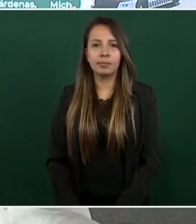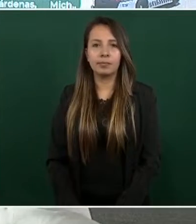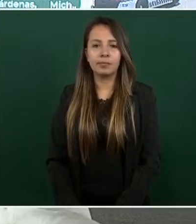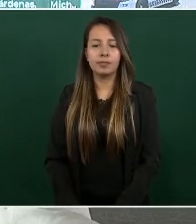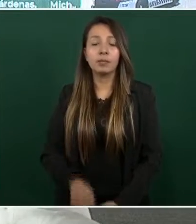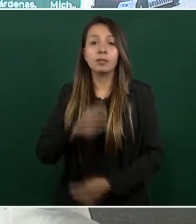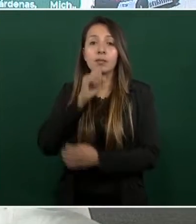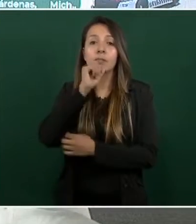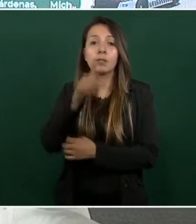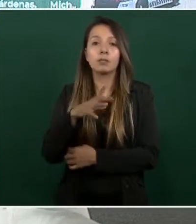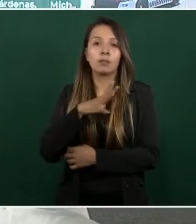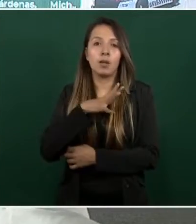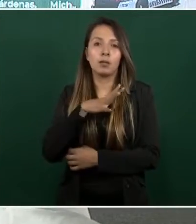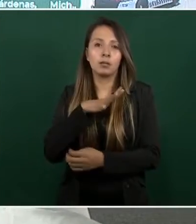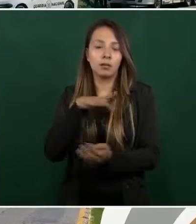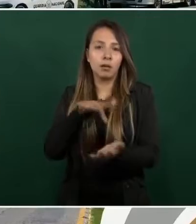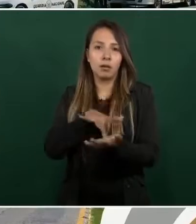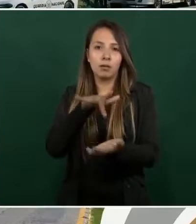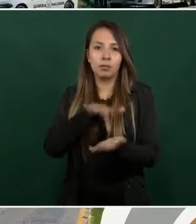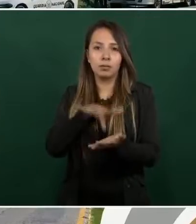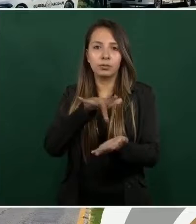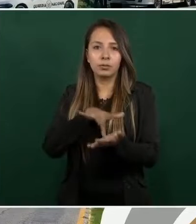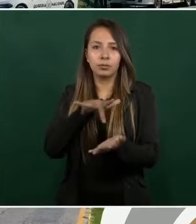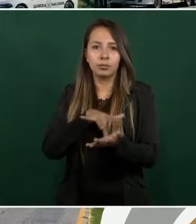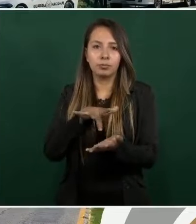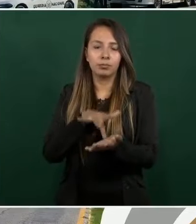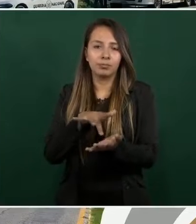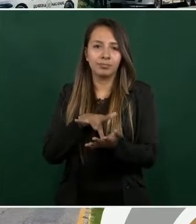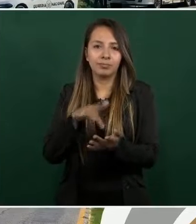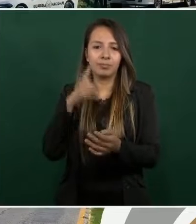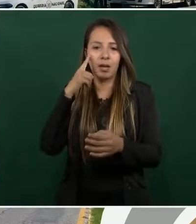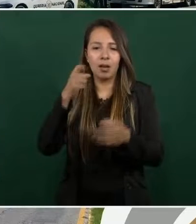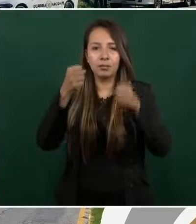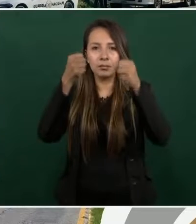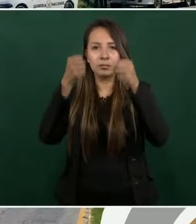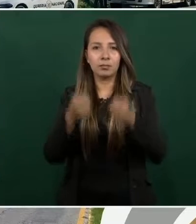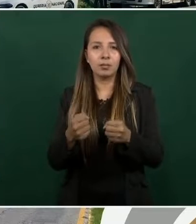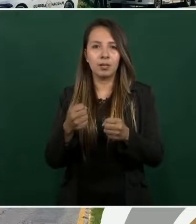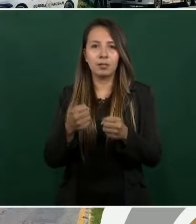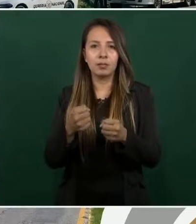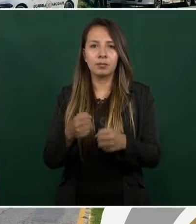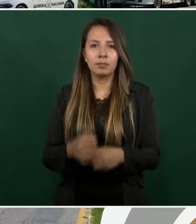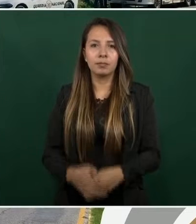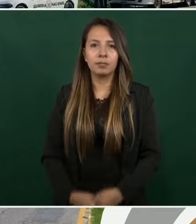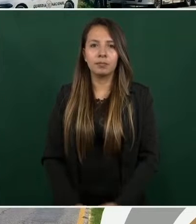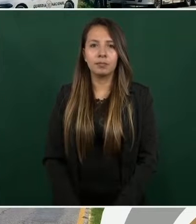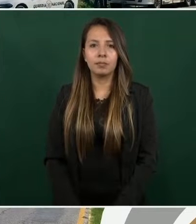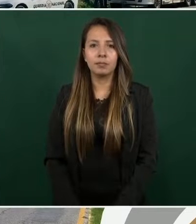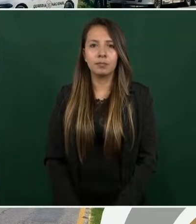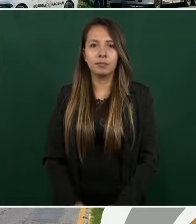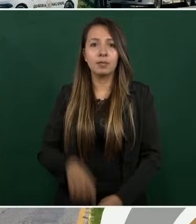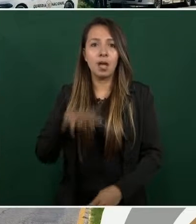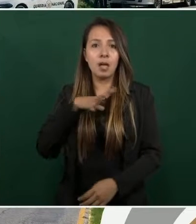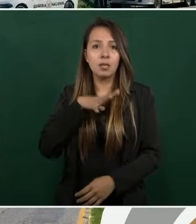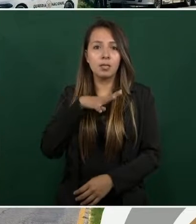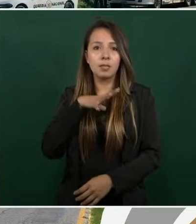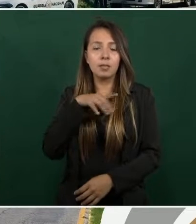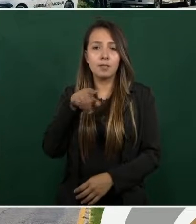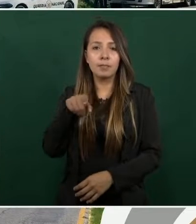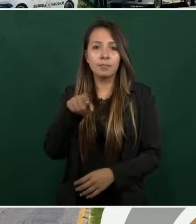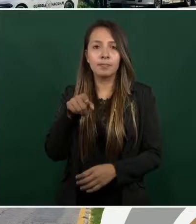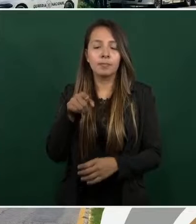También el apoyo que se proporciona de seguridad a los convoyes que trasladan